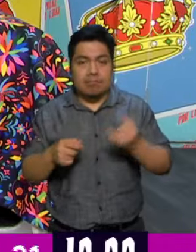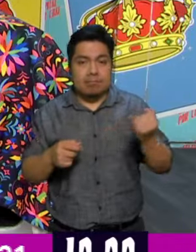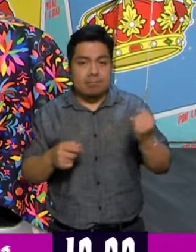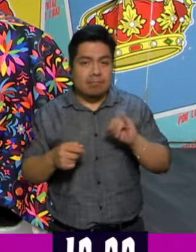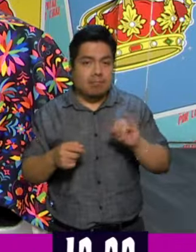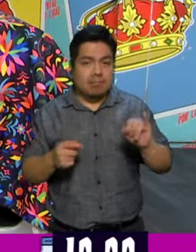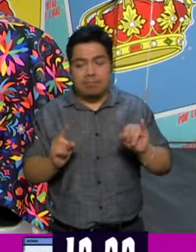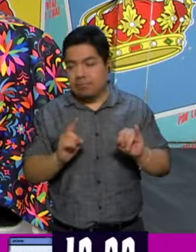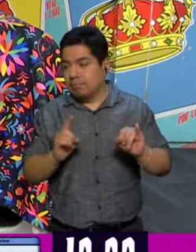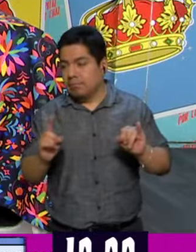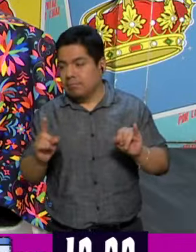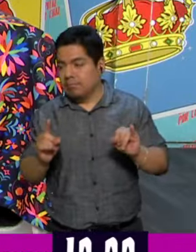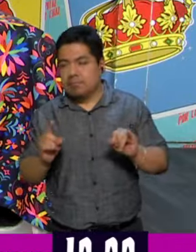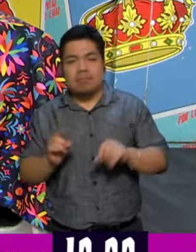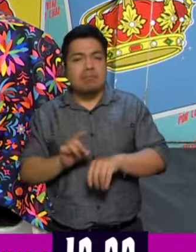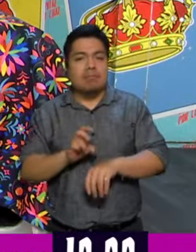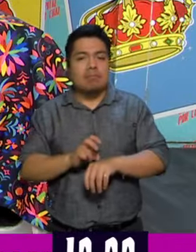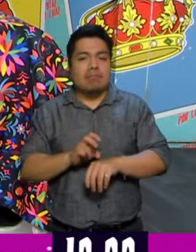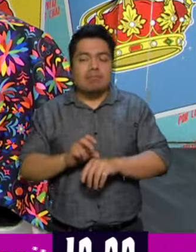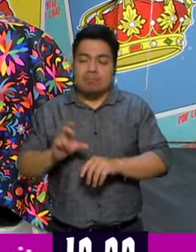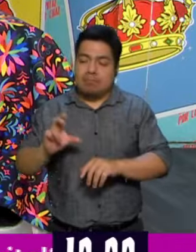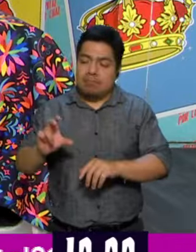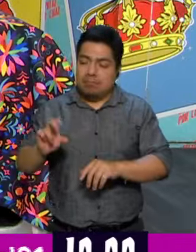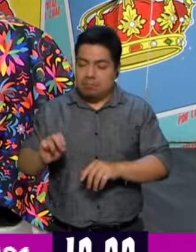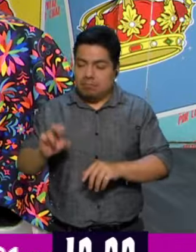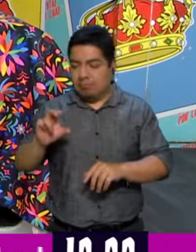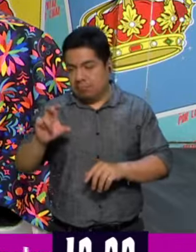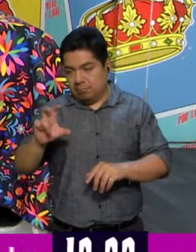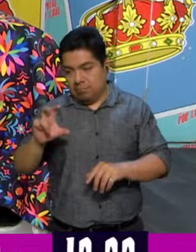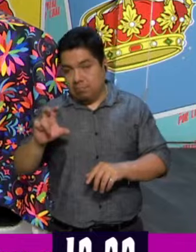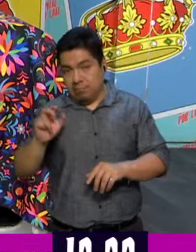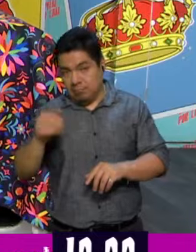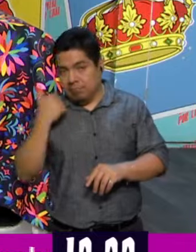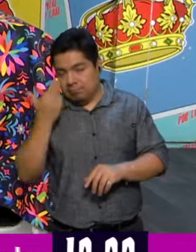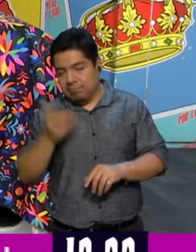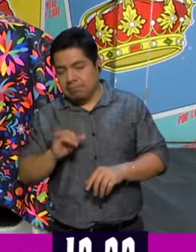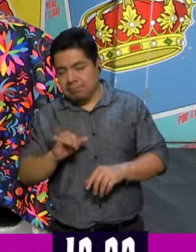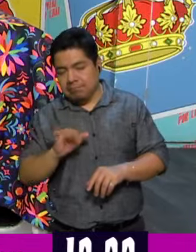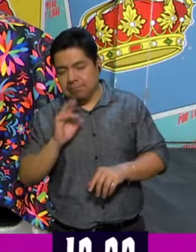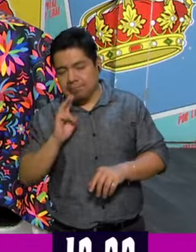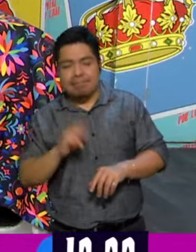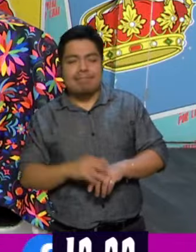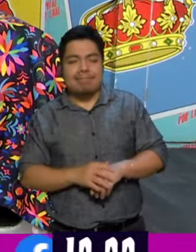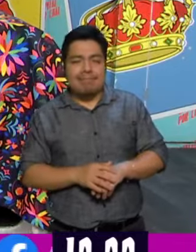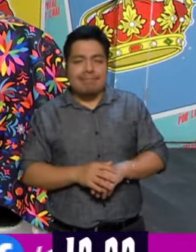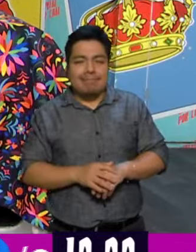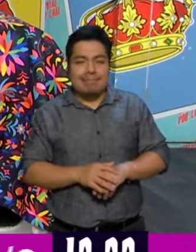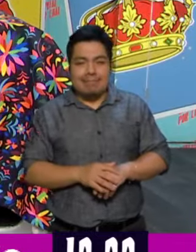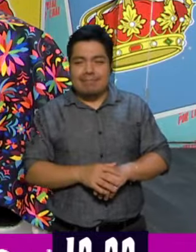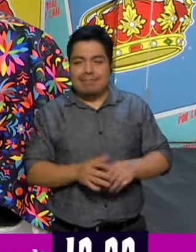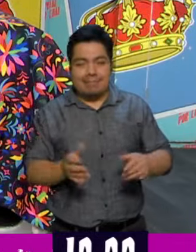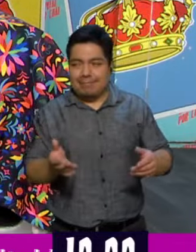con el derecho. El que esté más grande. Ah, el que esté más grande, por favor. Luego, tenemos